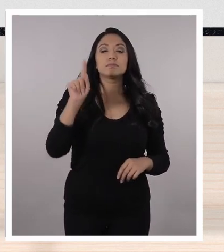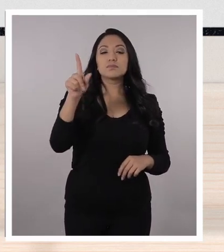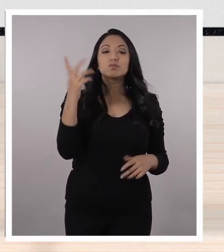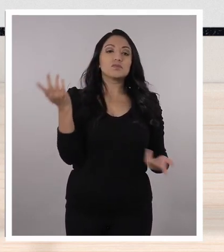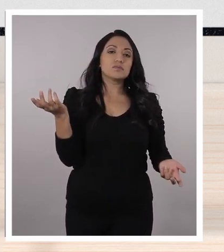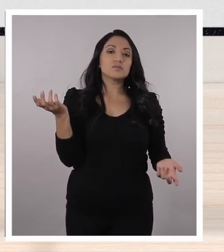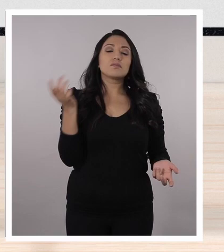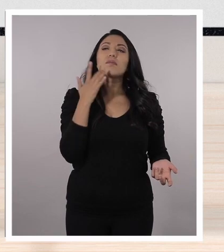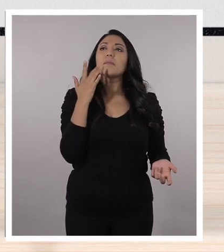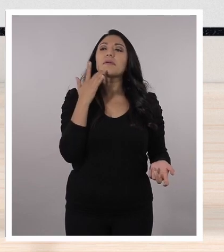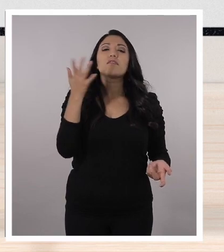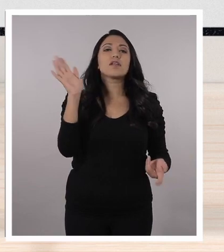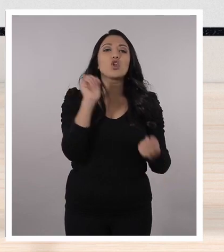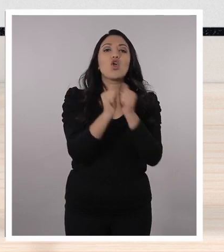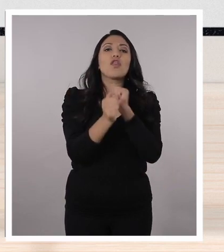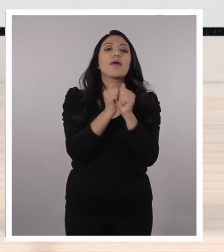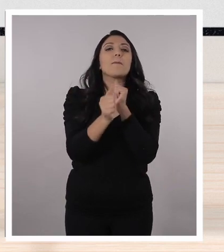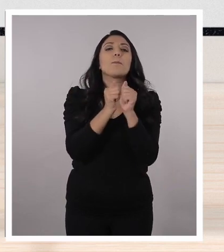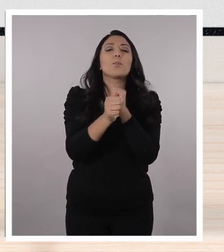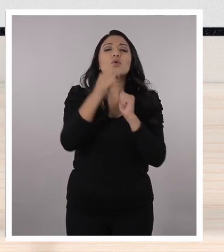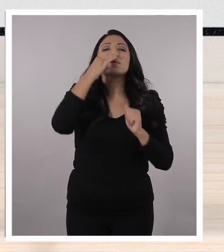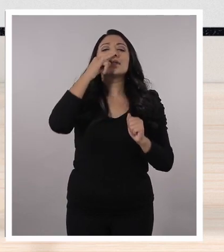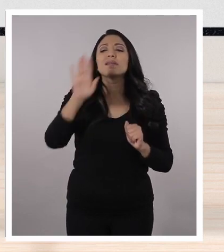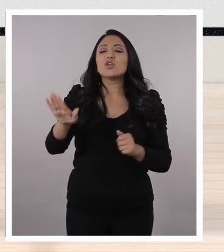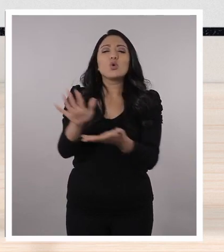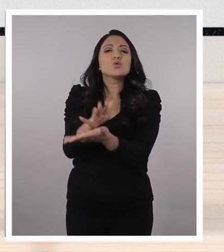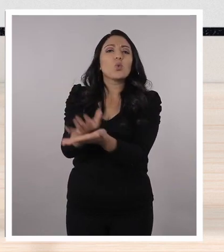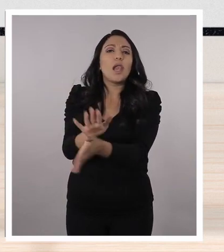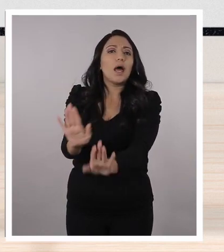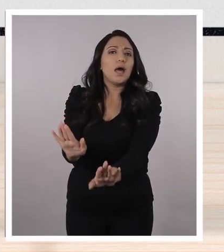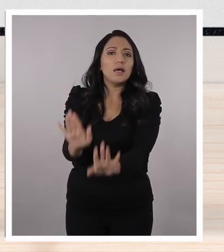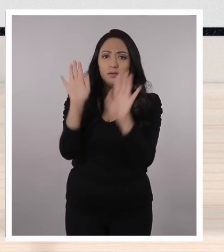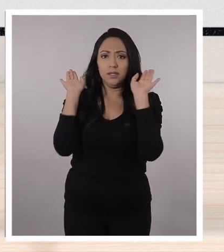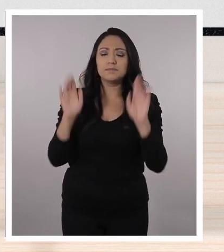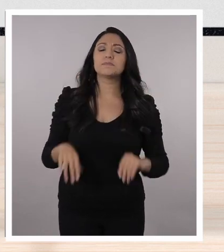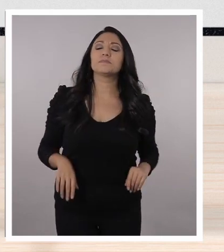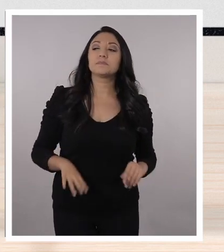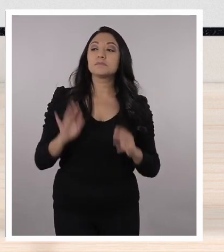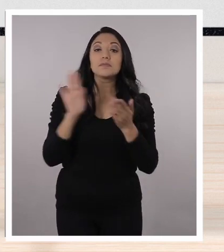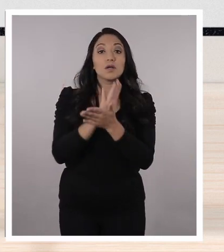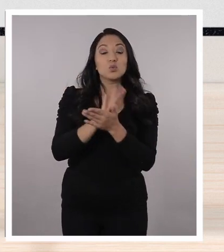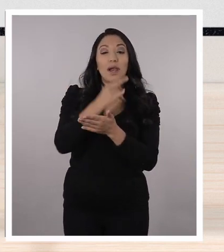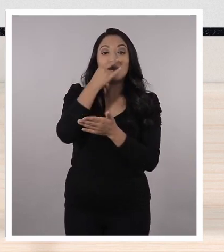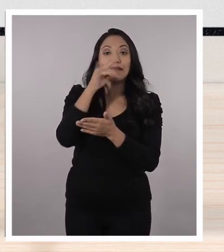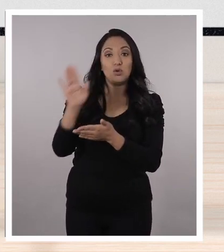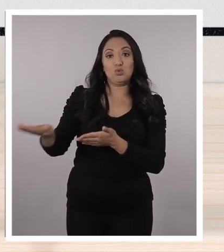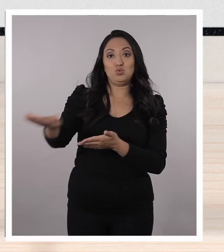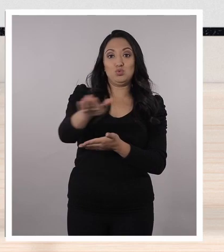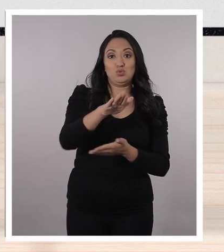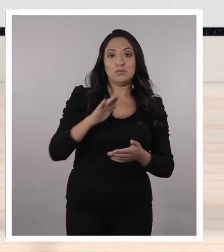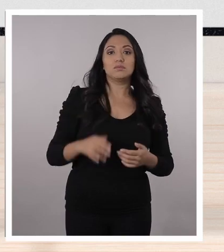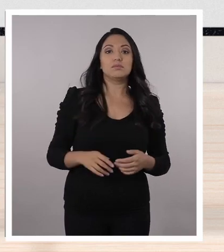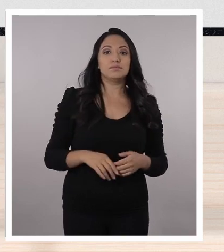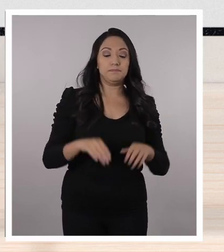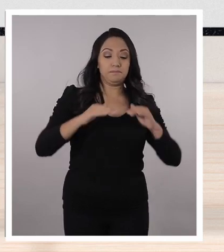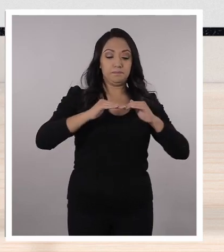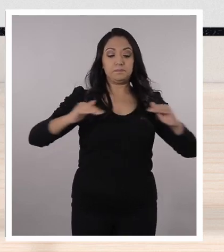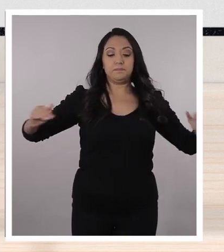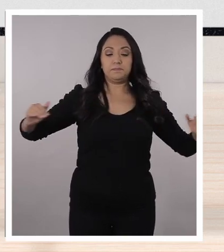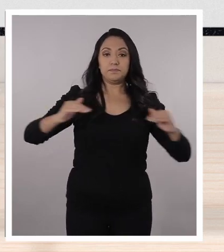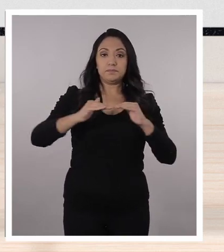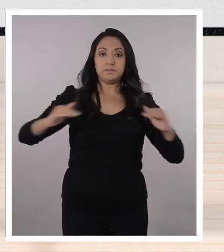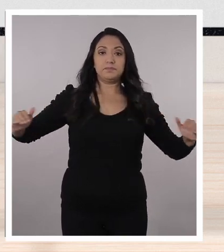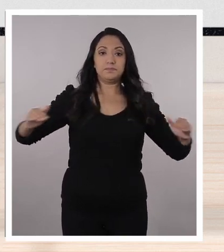las preferencias de deportes que tienen los niños de una escuelita. ¿Estamos? Para que vean, en mi